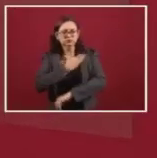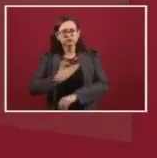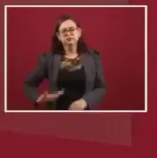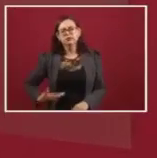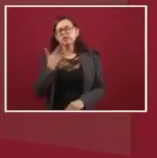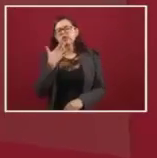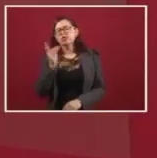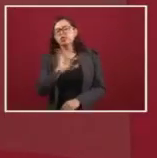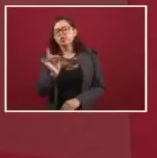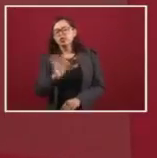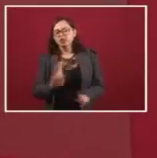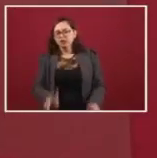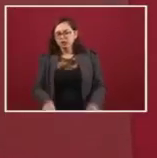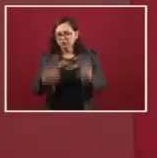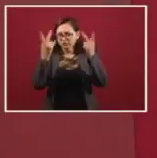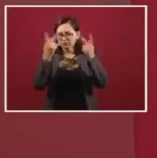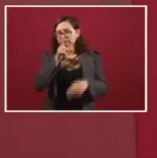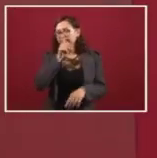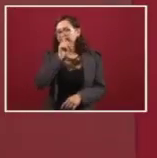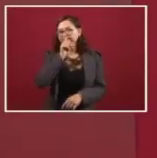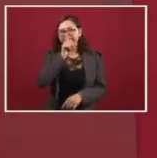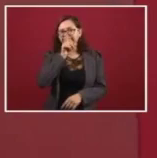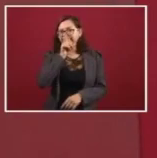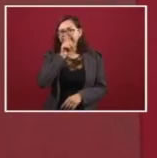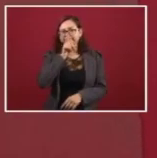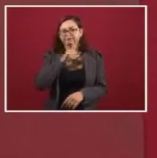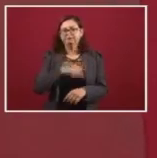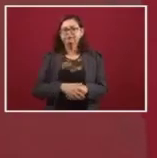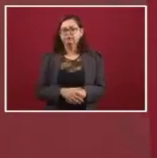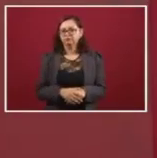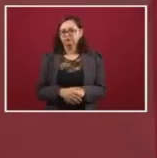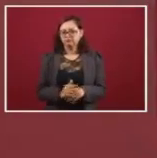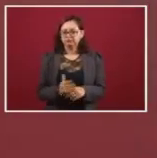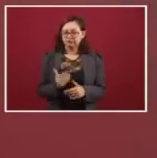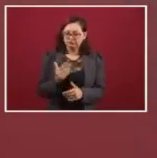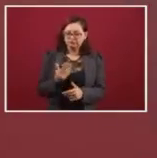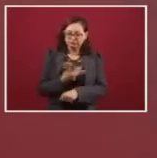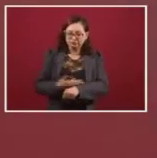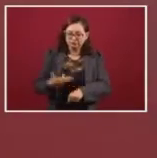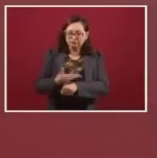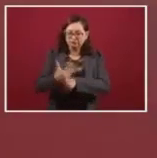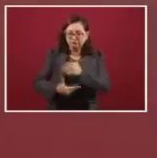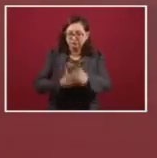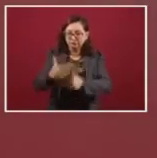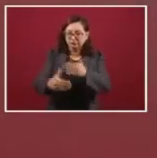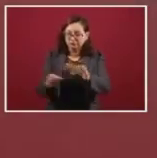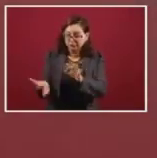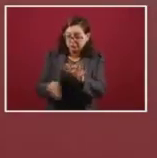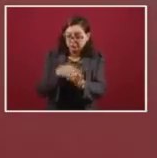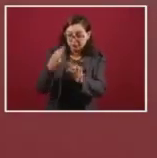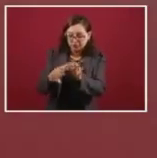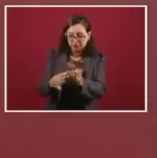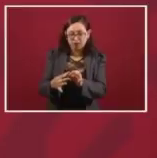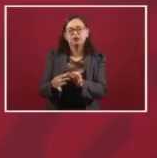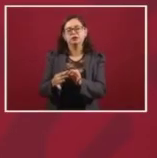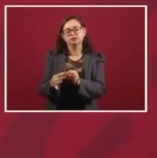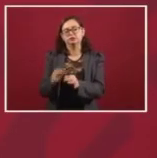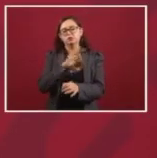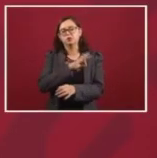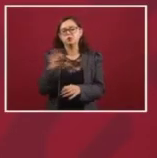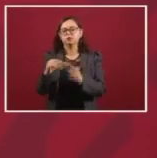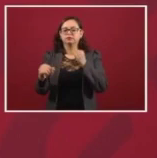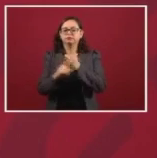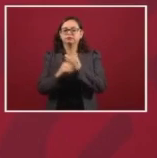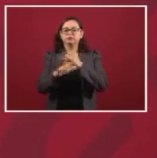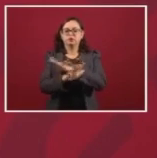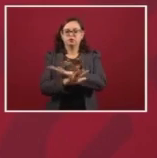simple, ¿no? Entonces, una vez que tengamos ya esto, se informa, pero sí ya estamos en la fase